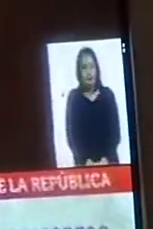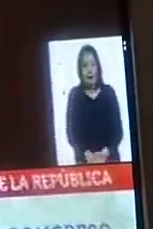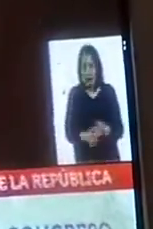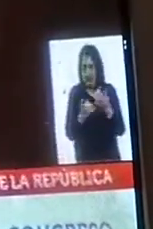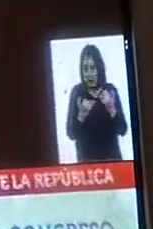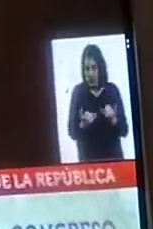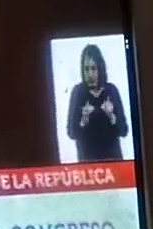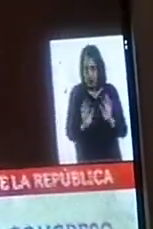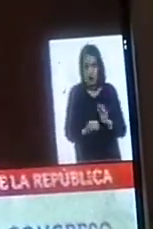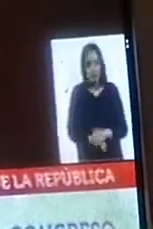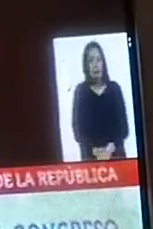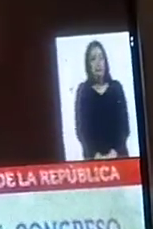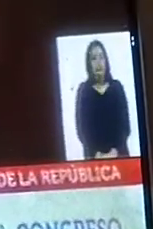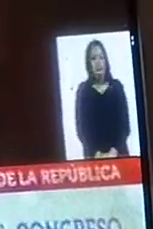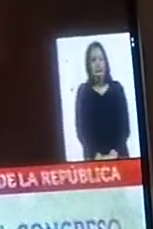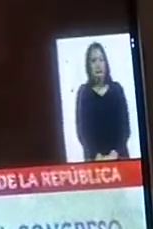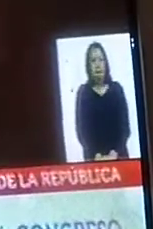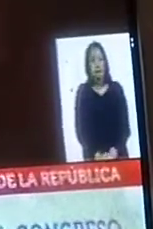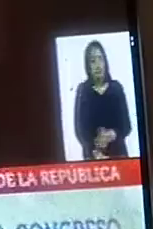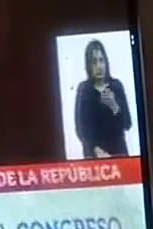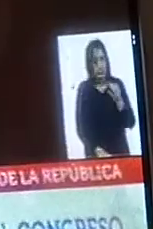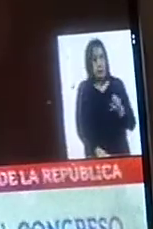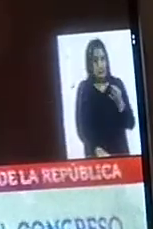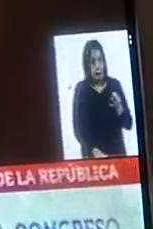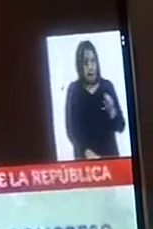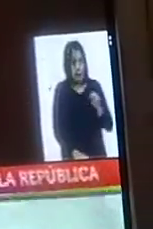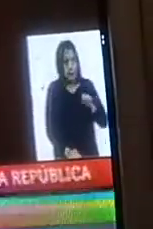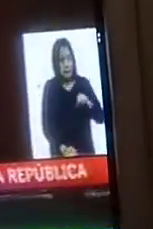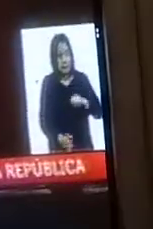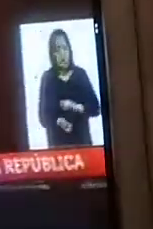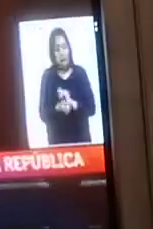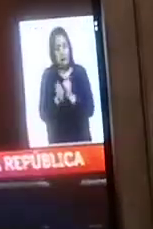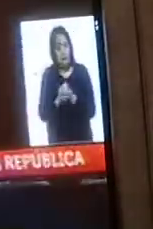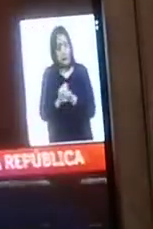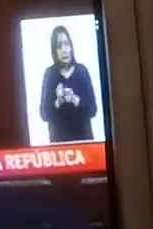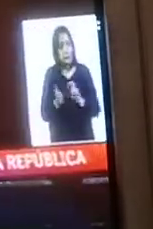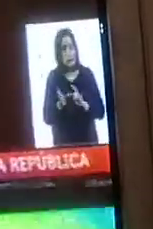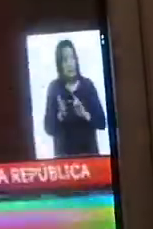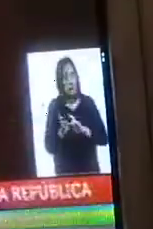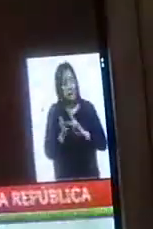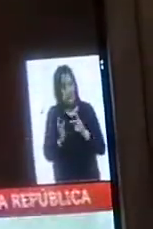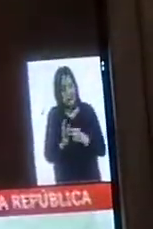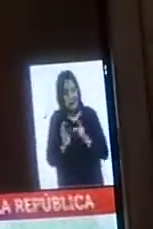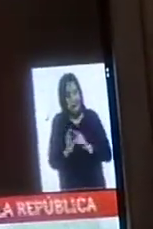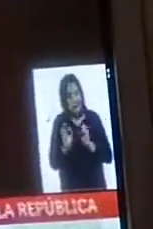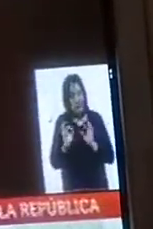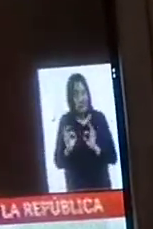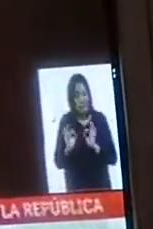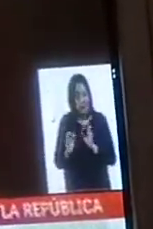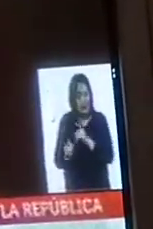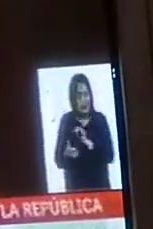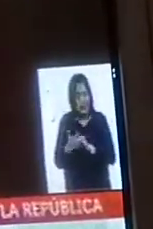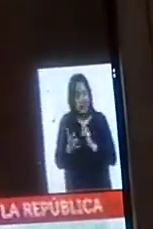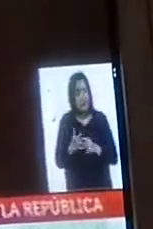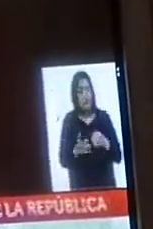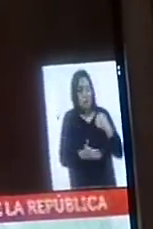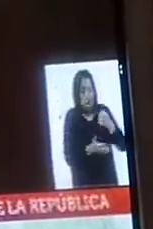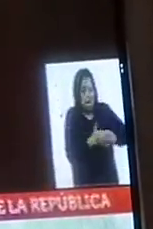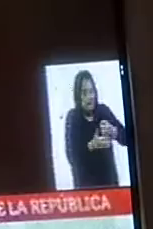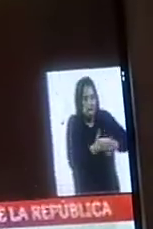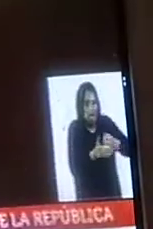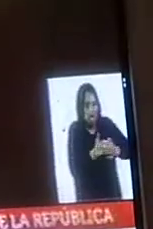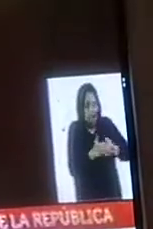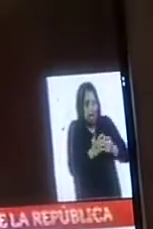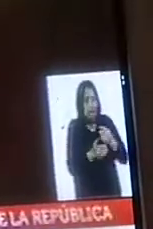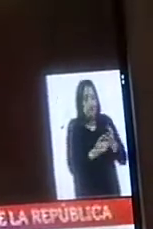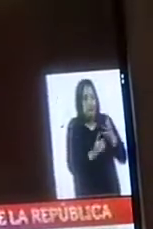ahora bien es cierto que esos cambios implican poner en riesgo los logros conseguidos con el esfuerzo de todos los peruanos durante